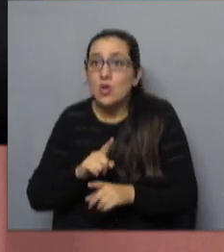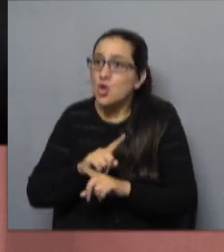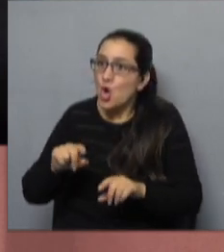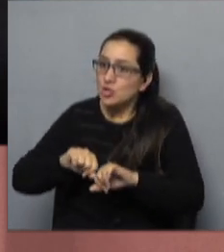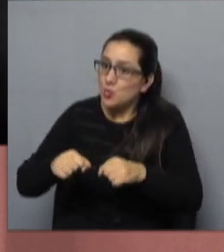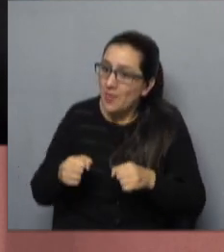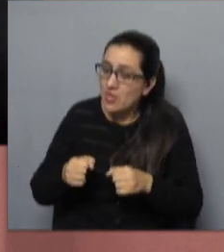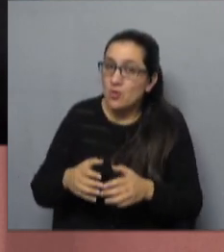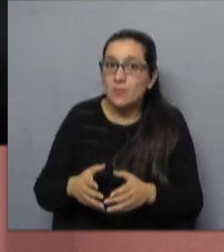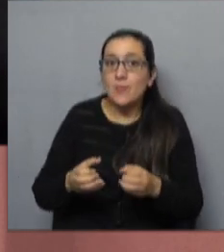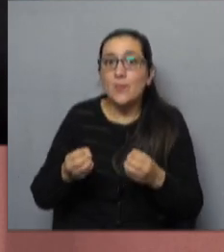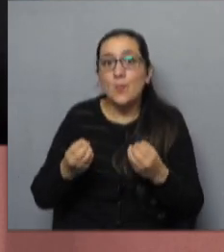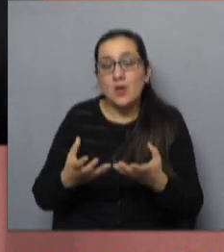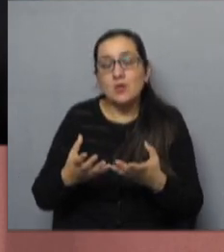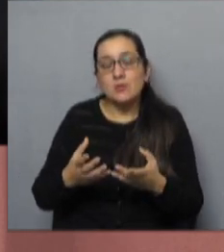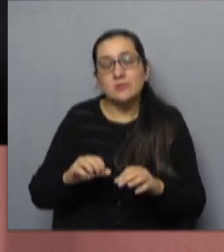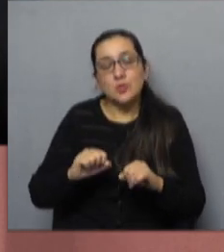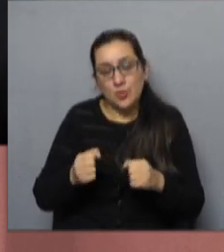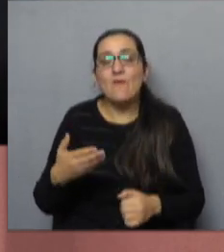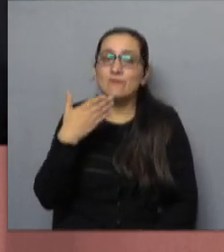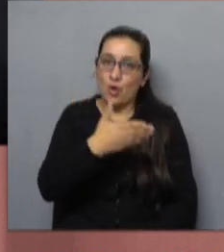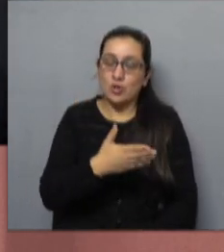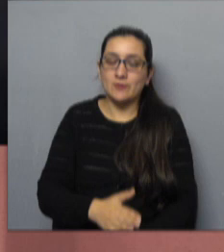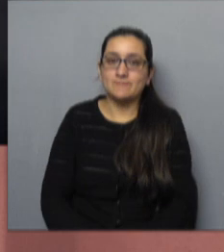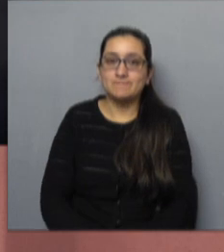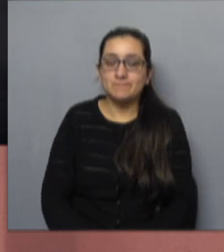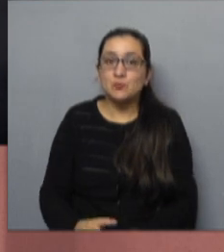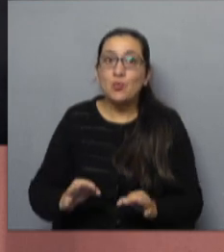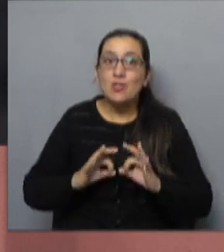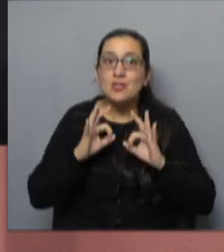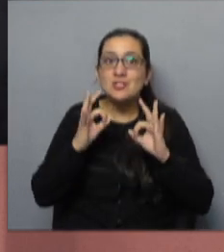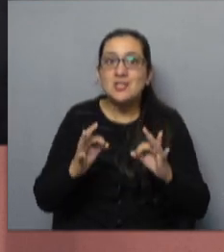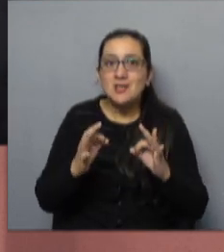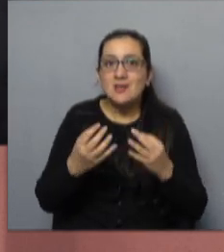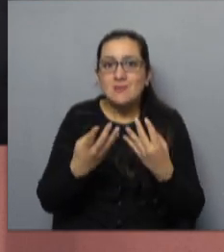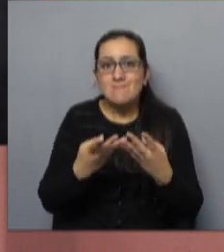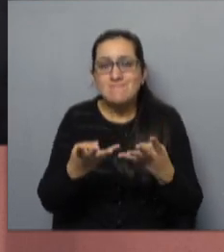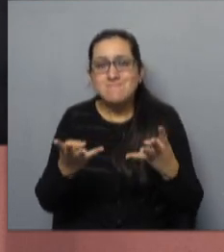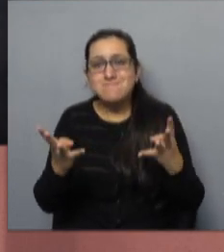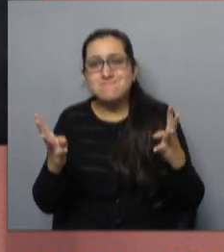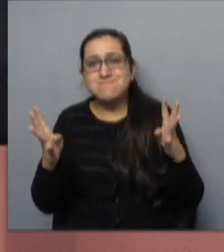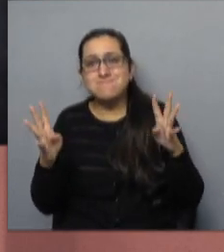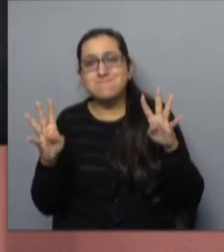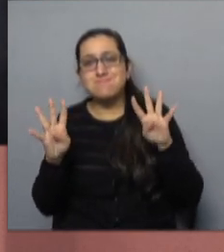suspendió. Bueno, si se suspendió, voy para abuelas. Cuando llegué estaba lleno de gente.